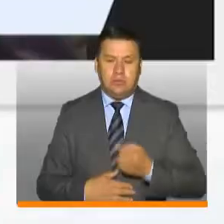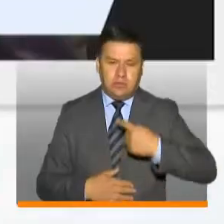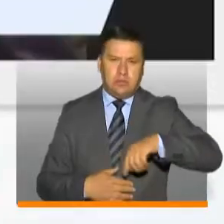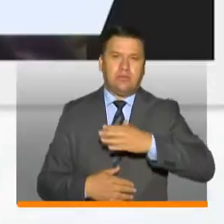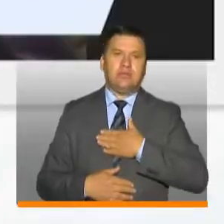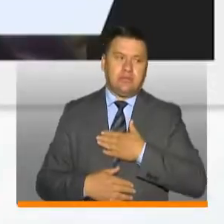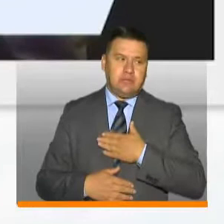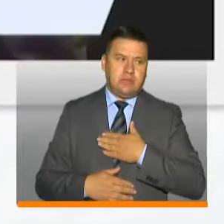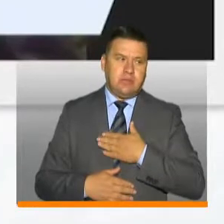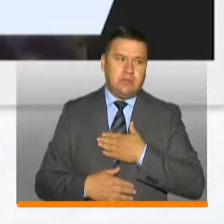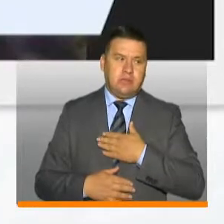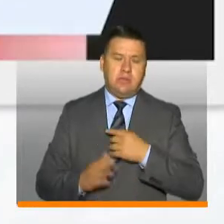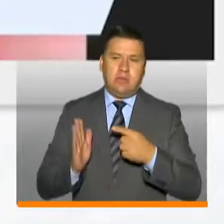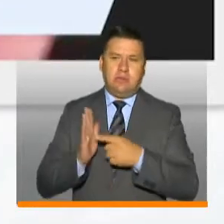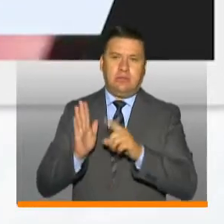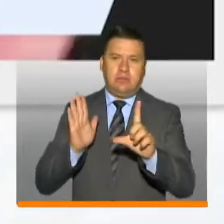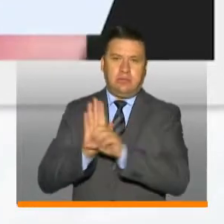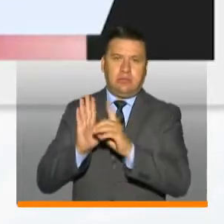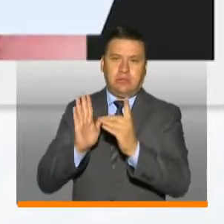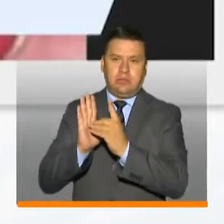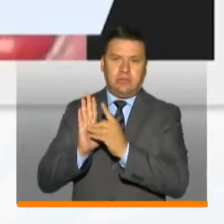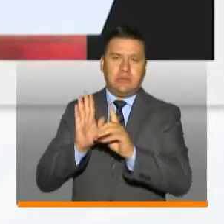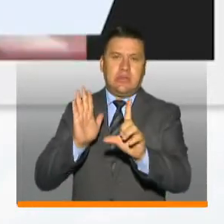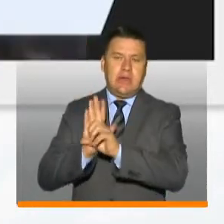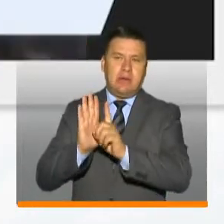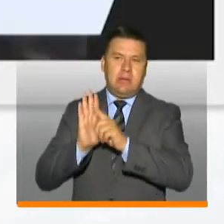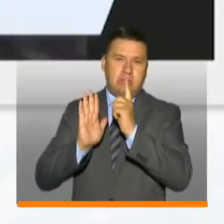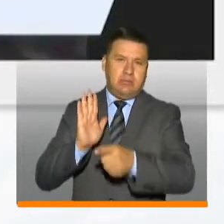Nosotros, basados en el decreto ley